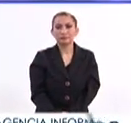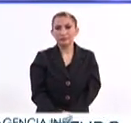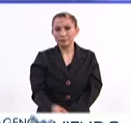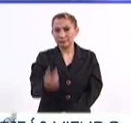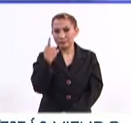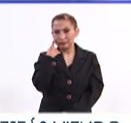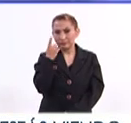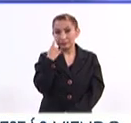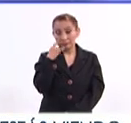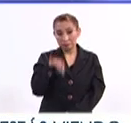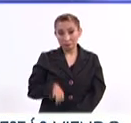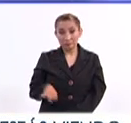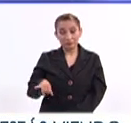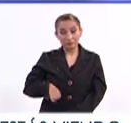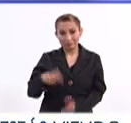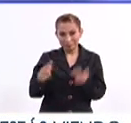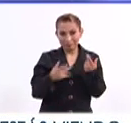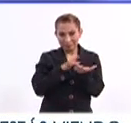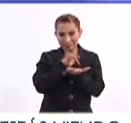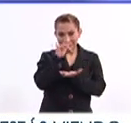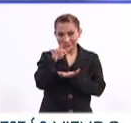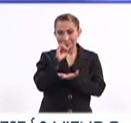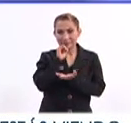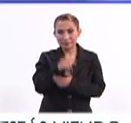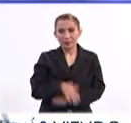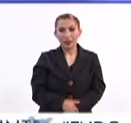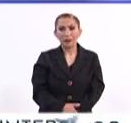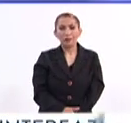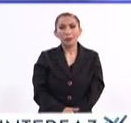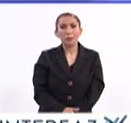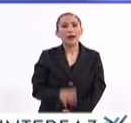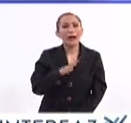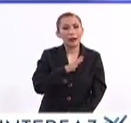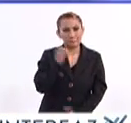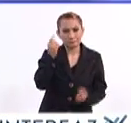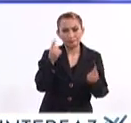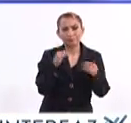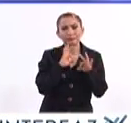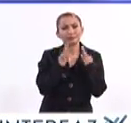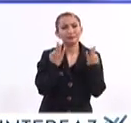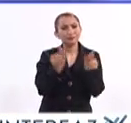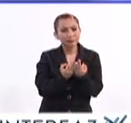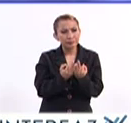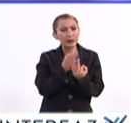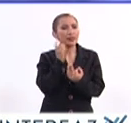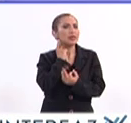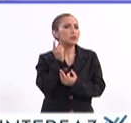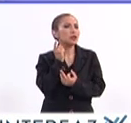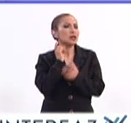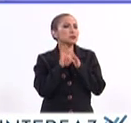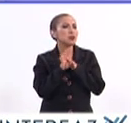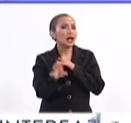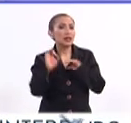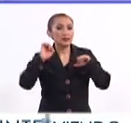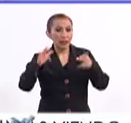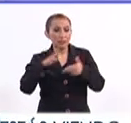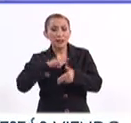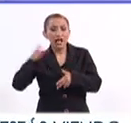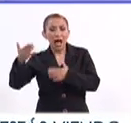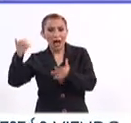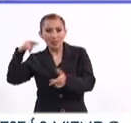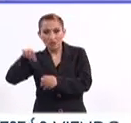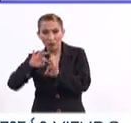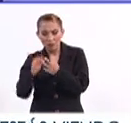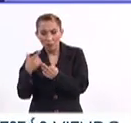Pues mira, interesante pregunta y le agradezco mucho la pregunta también. Ya existen algunos modelos de diputación de migrantes. Chiapas ya había empezado